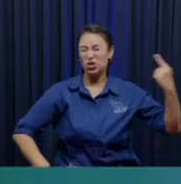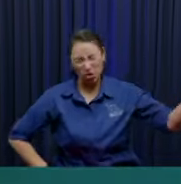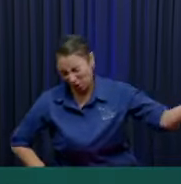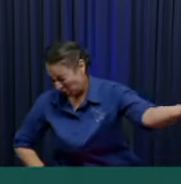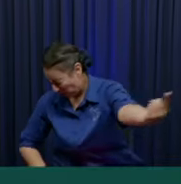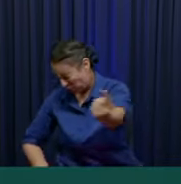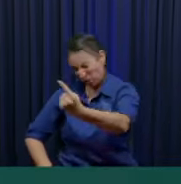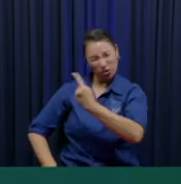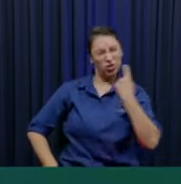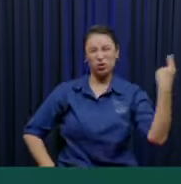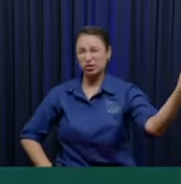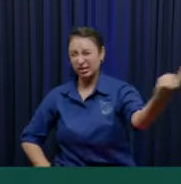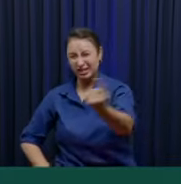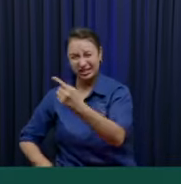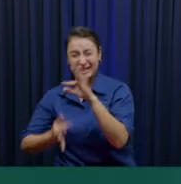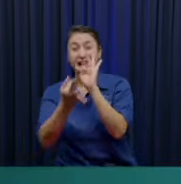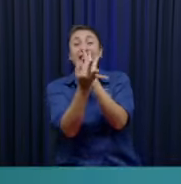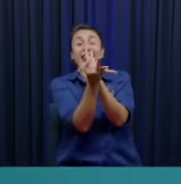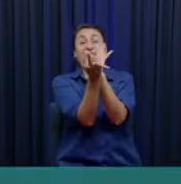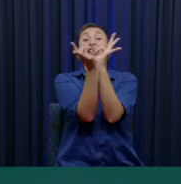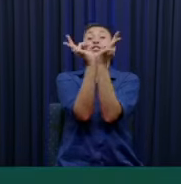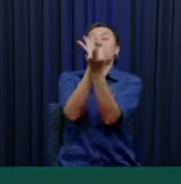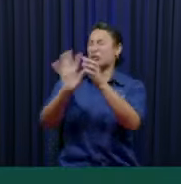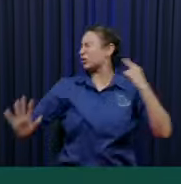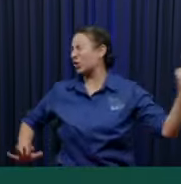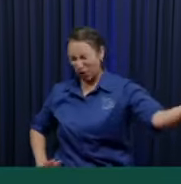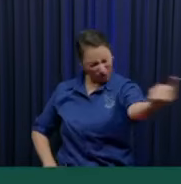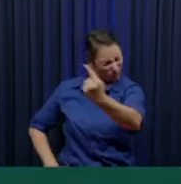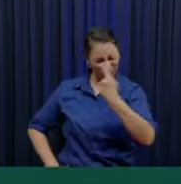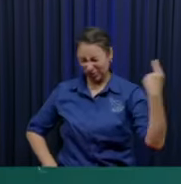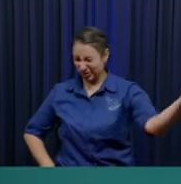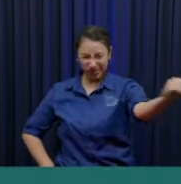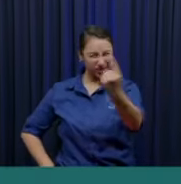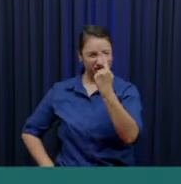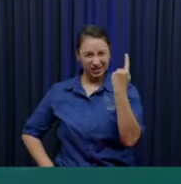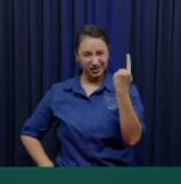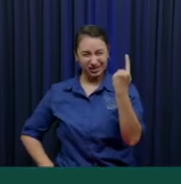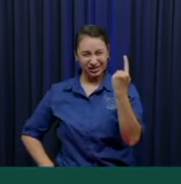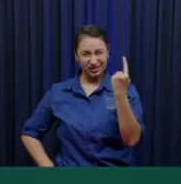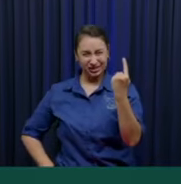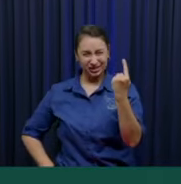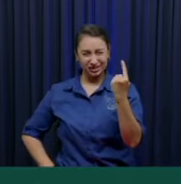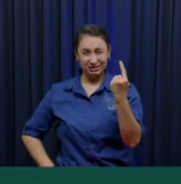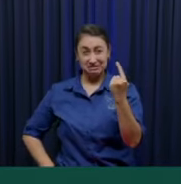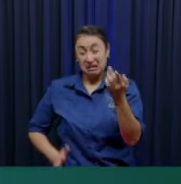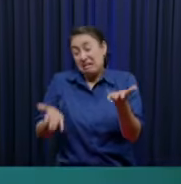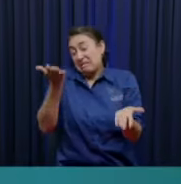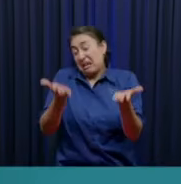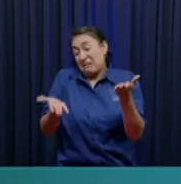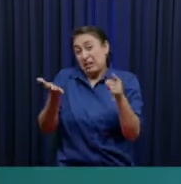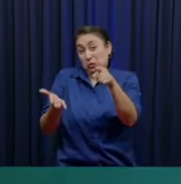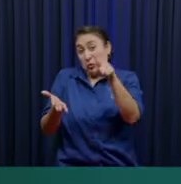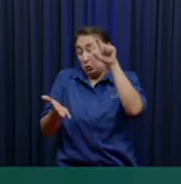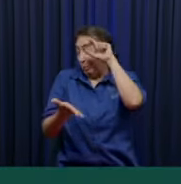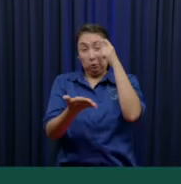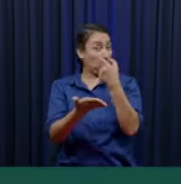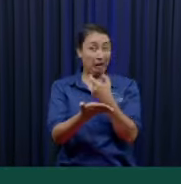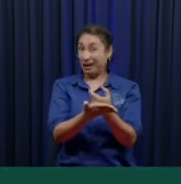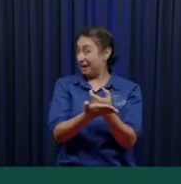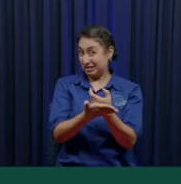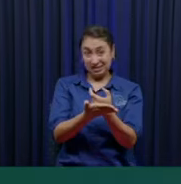transformados. Sin excepción. Aunque usted no lo crea. ¿Y transformados